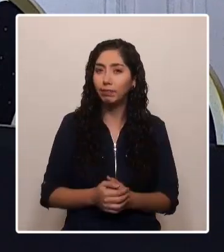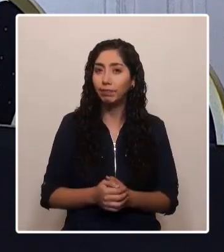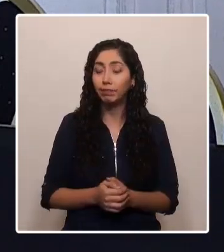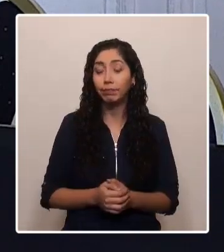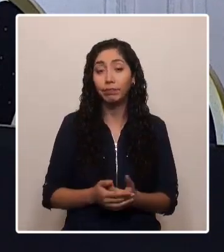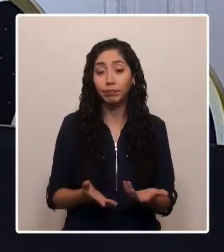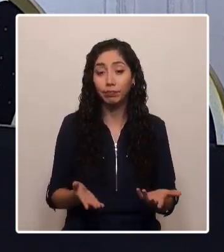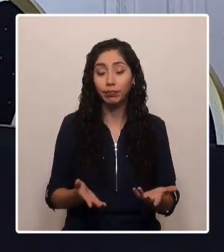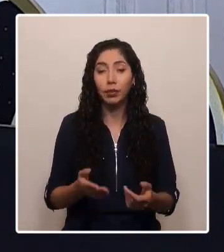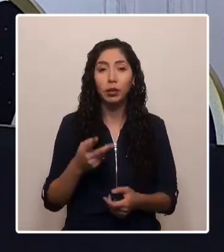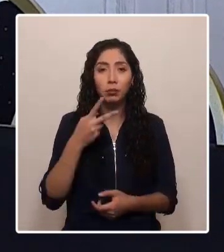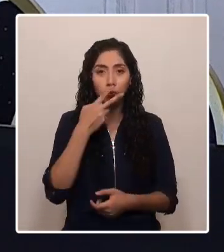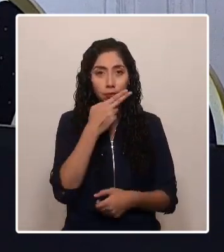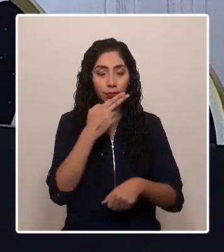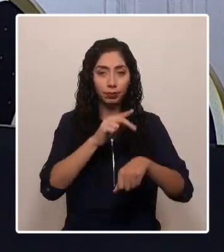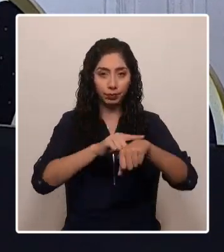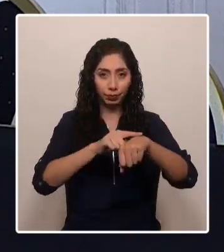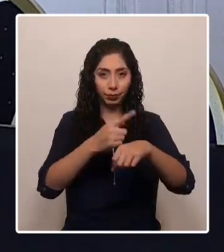pasar.